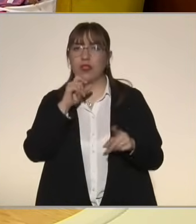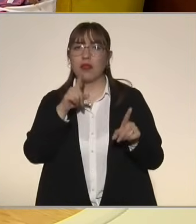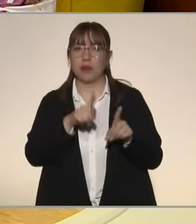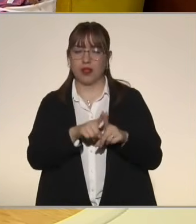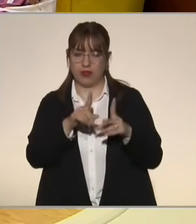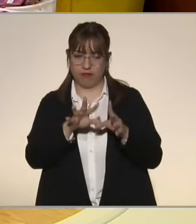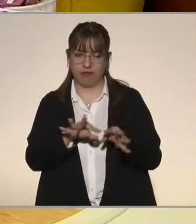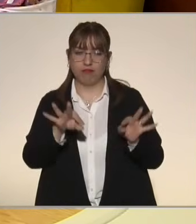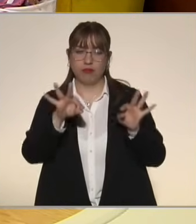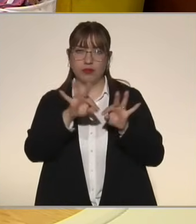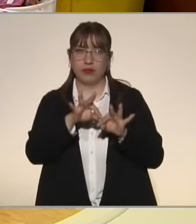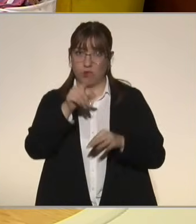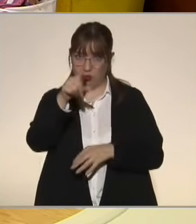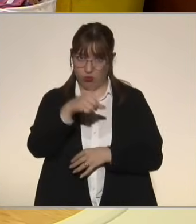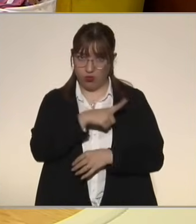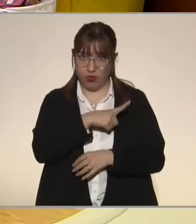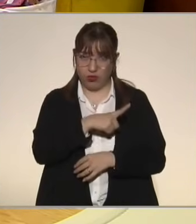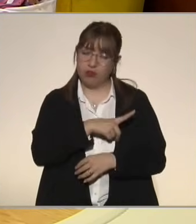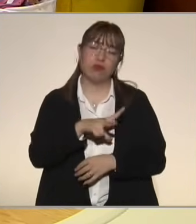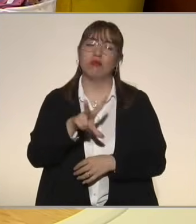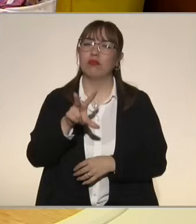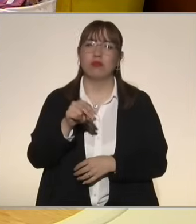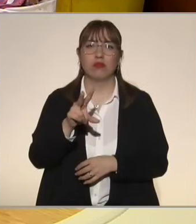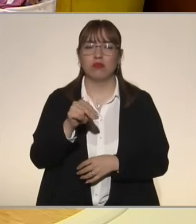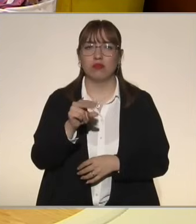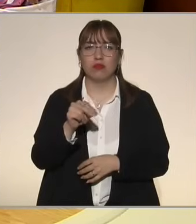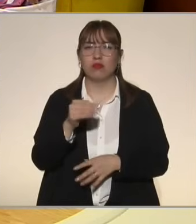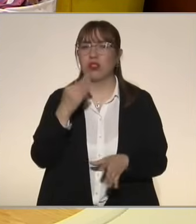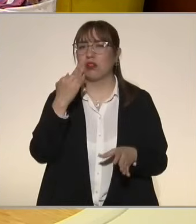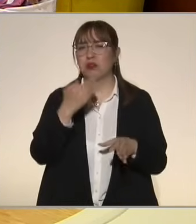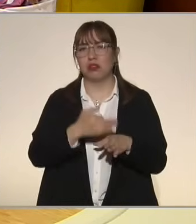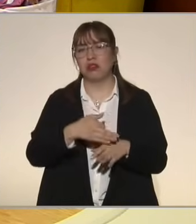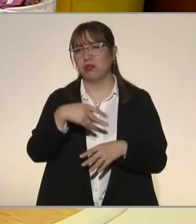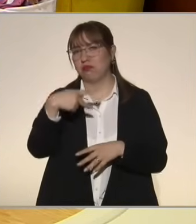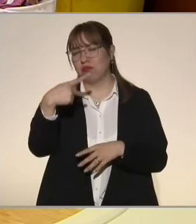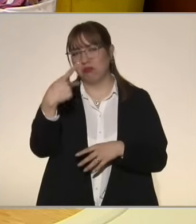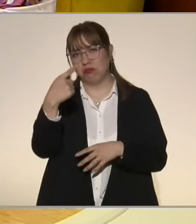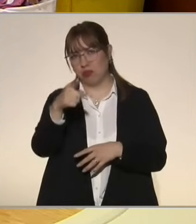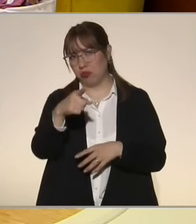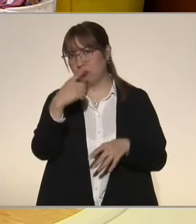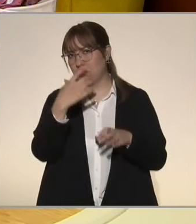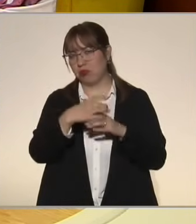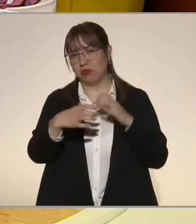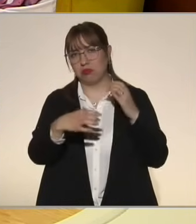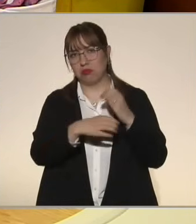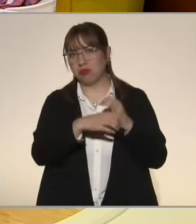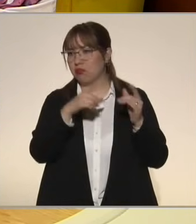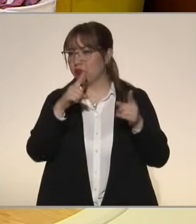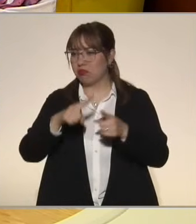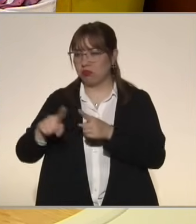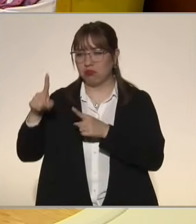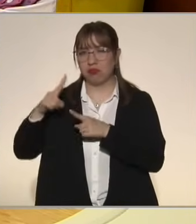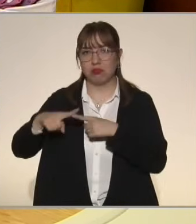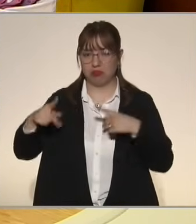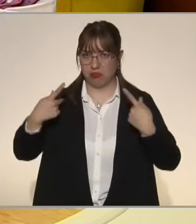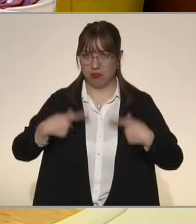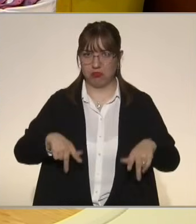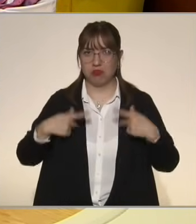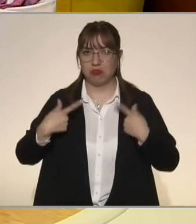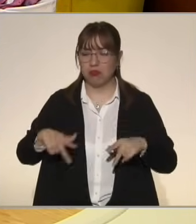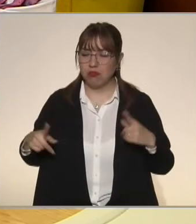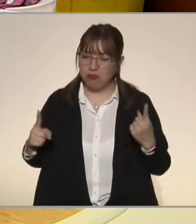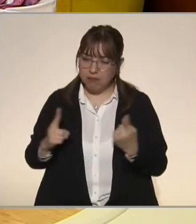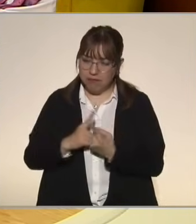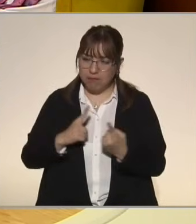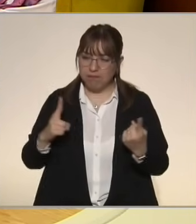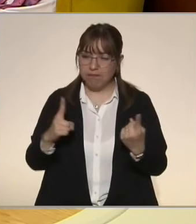importante saber que no estás solo, que estás viviendo ciertas cosas con otras personas, que esos recuerdos o